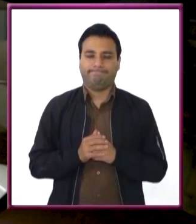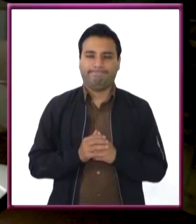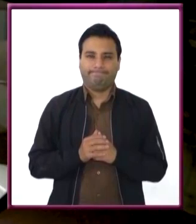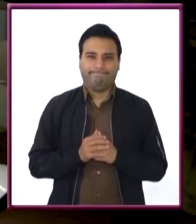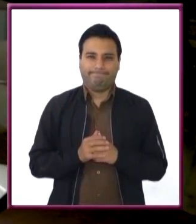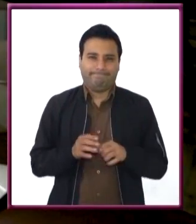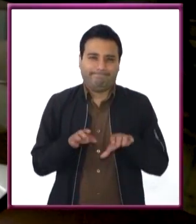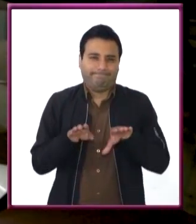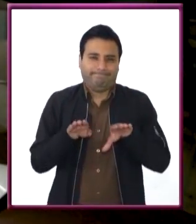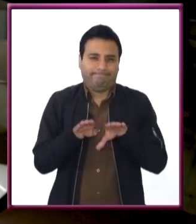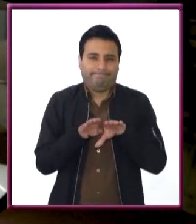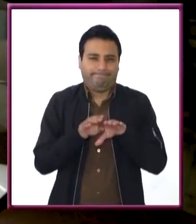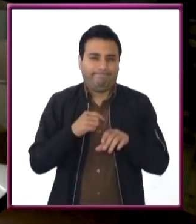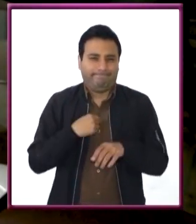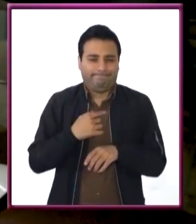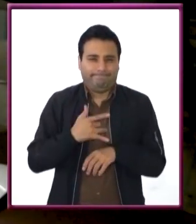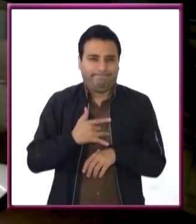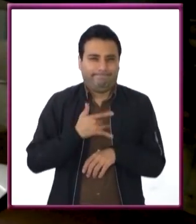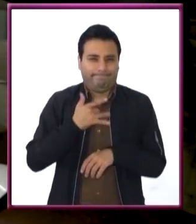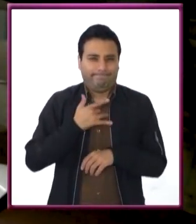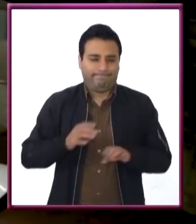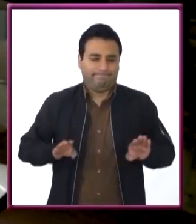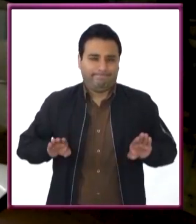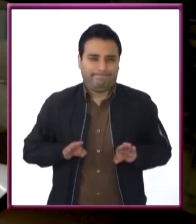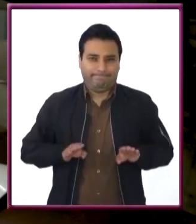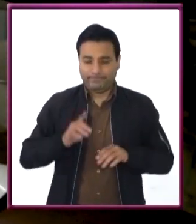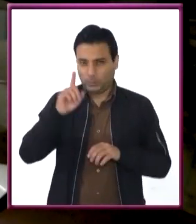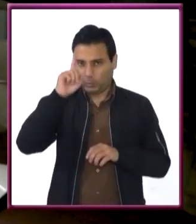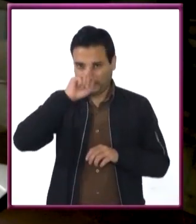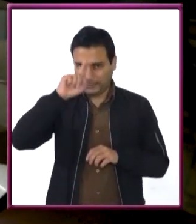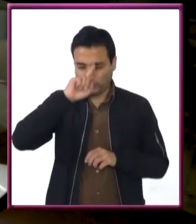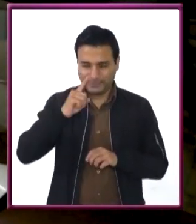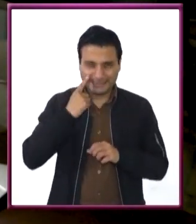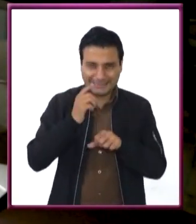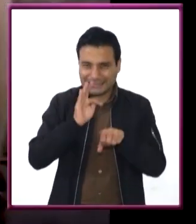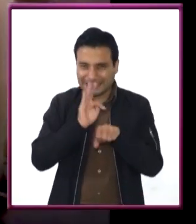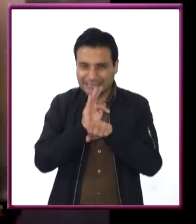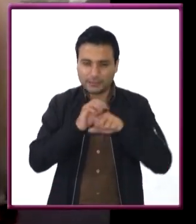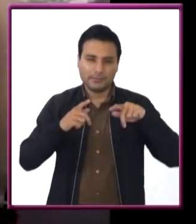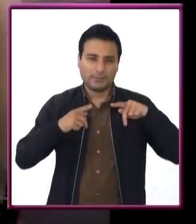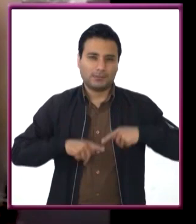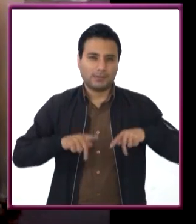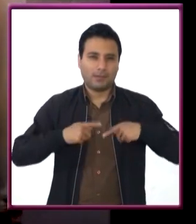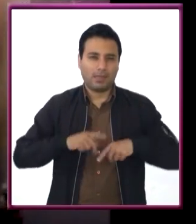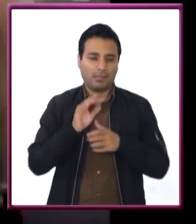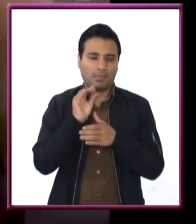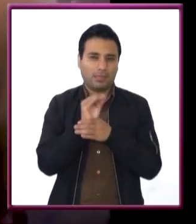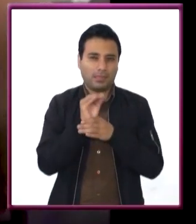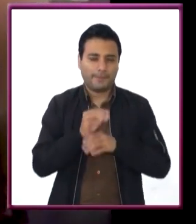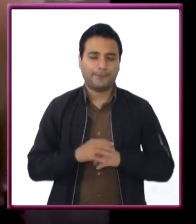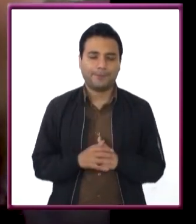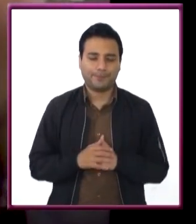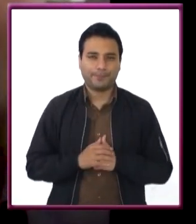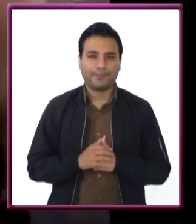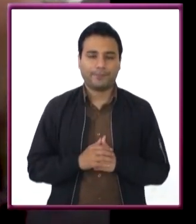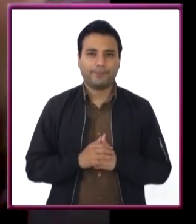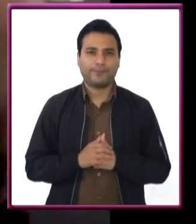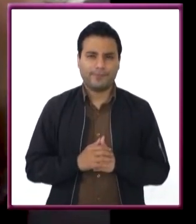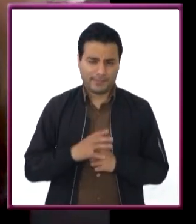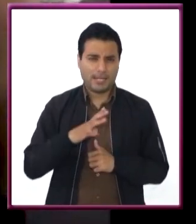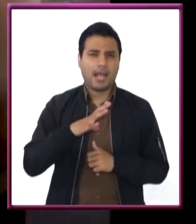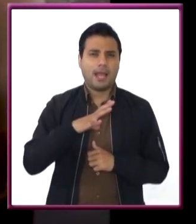fue como una desilusión porque no se le tomó en cuenta en ese aspecto. Por ahí hay